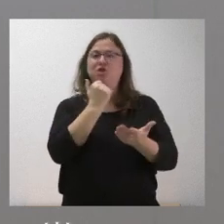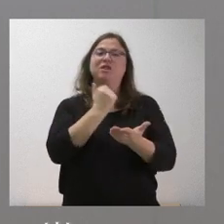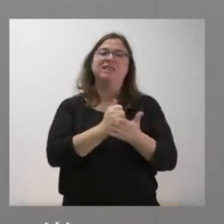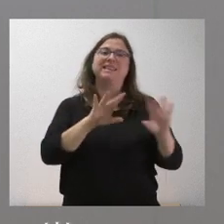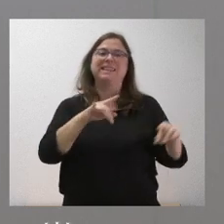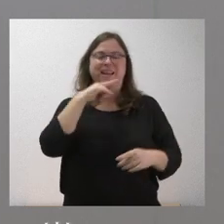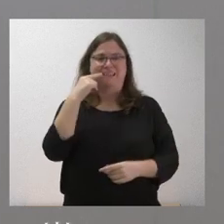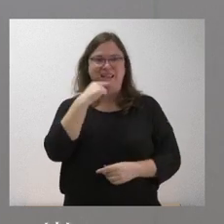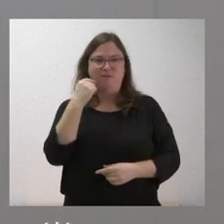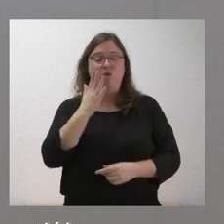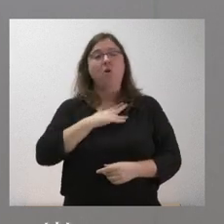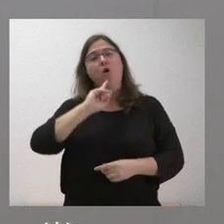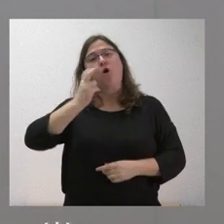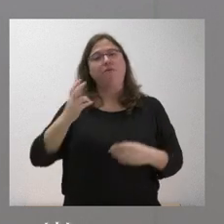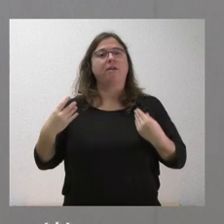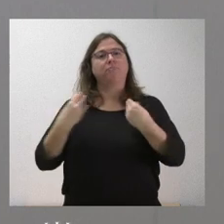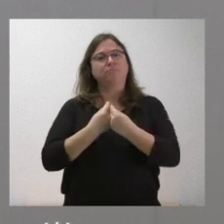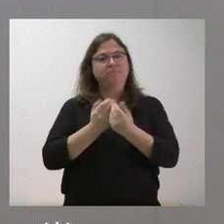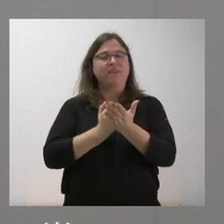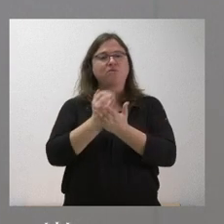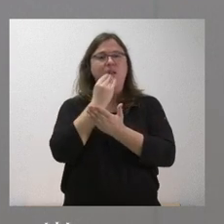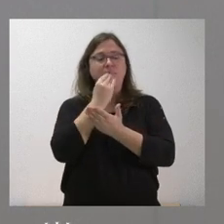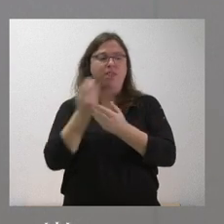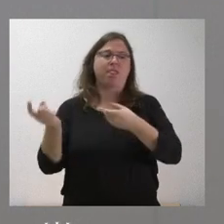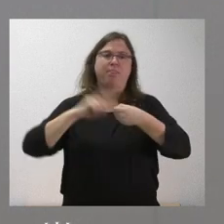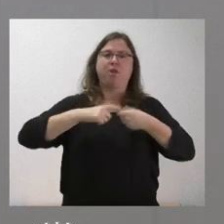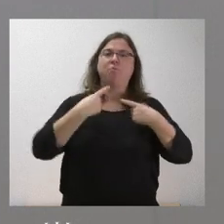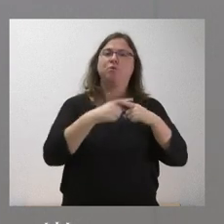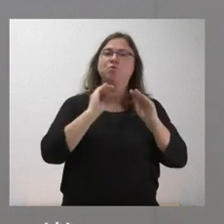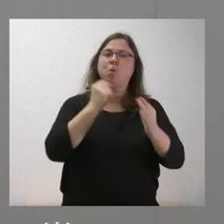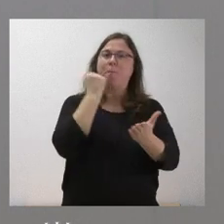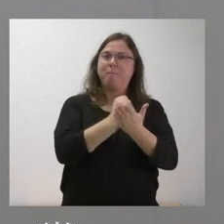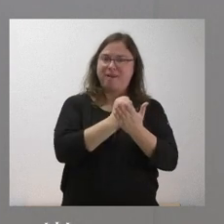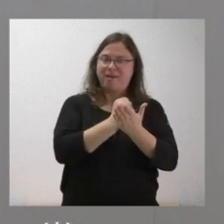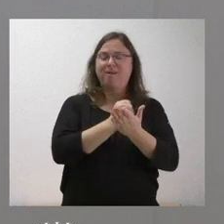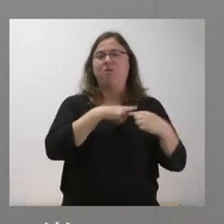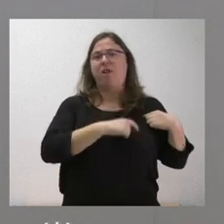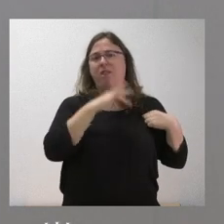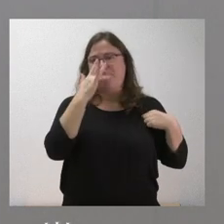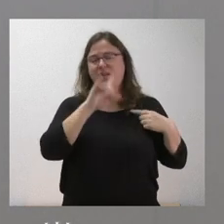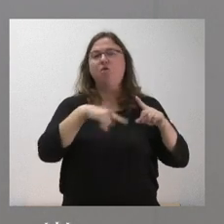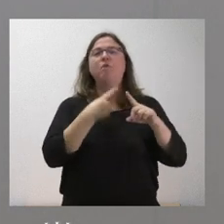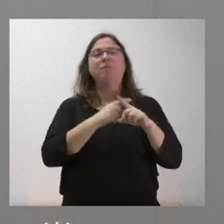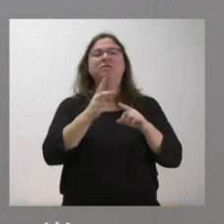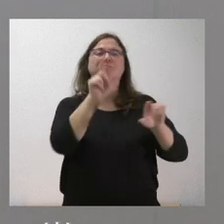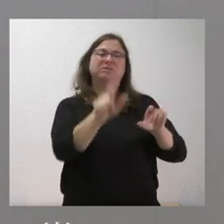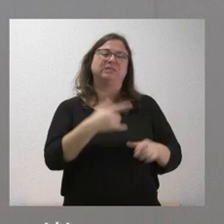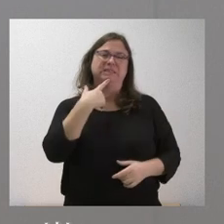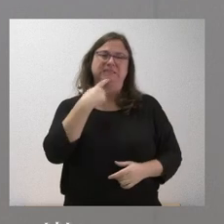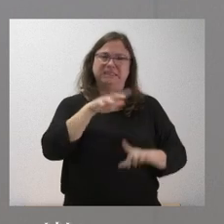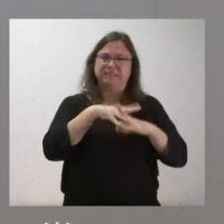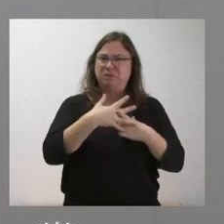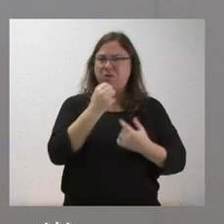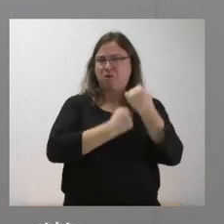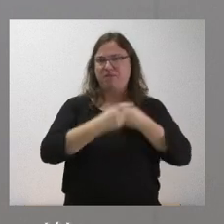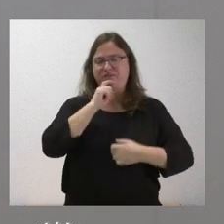industria agroalimentaria adherida a la misma favoreciendo tanto la marca como lógicamente el apoyo a las personas con especiales dificultades